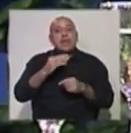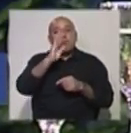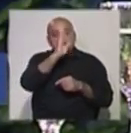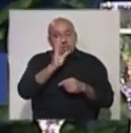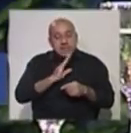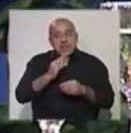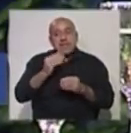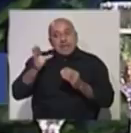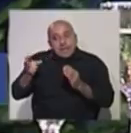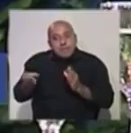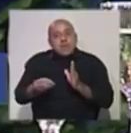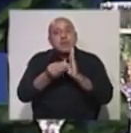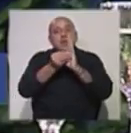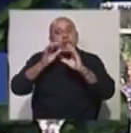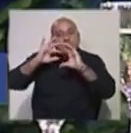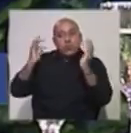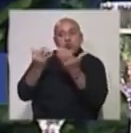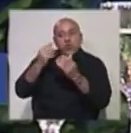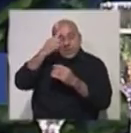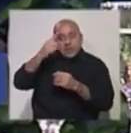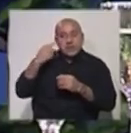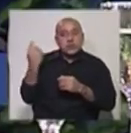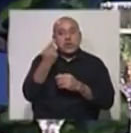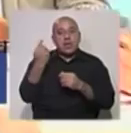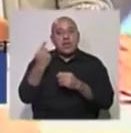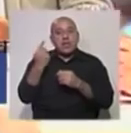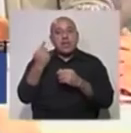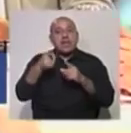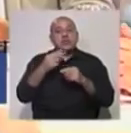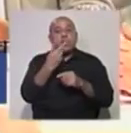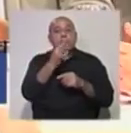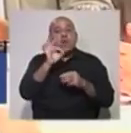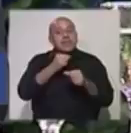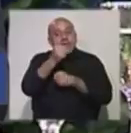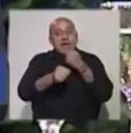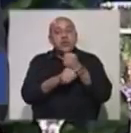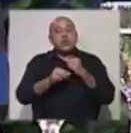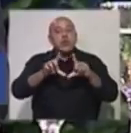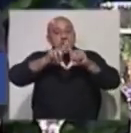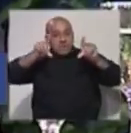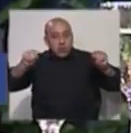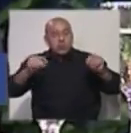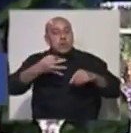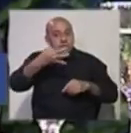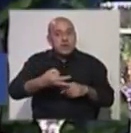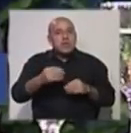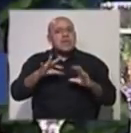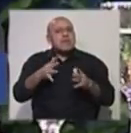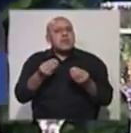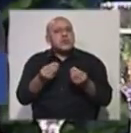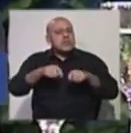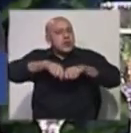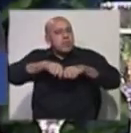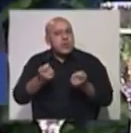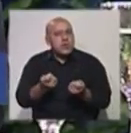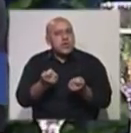con una imagen de potencia y de desarrollo. Esa ecuación funcionó 20 años y hay que preguntarse qué pasó para que eso se rompiera. Porque